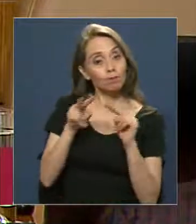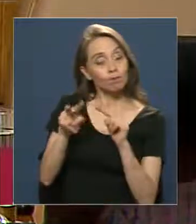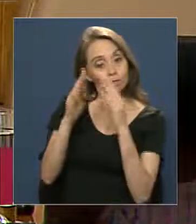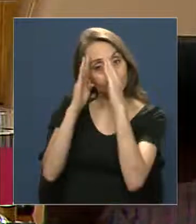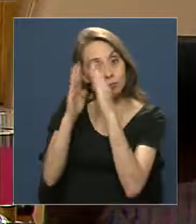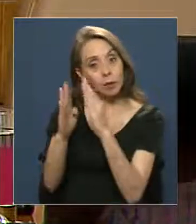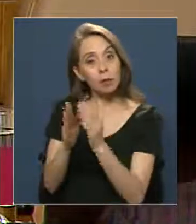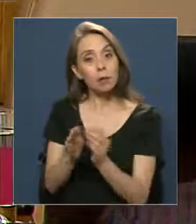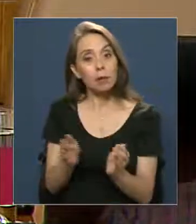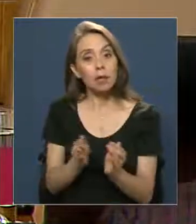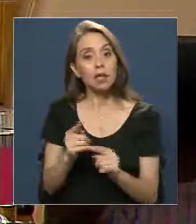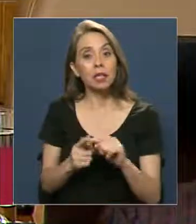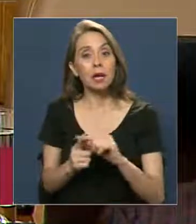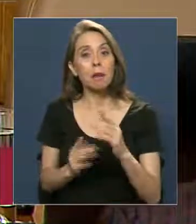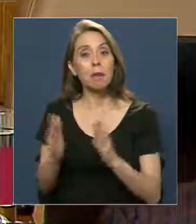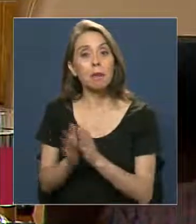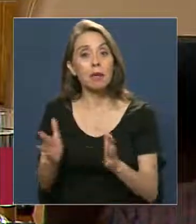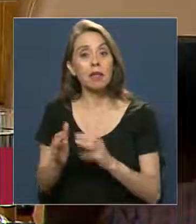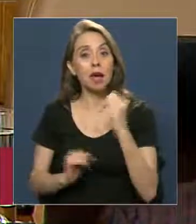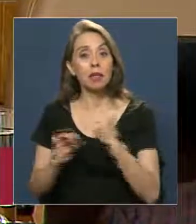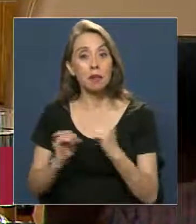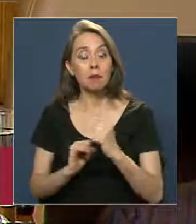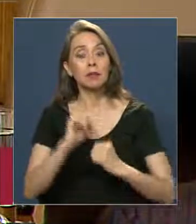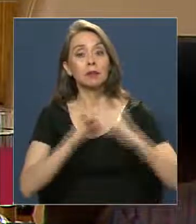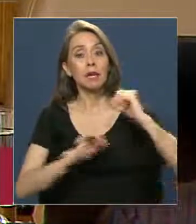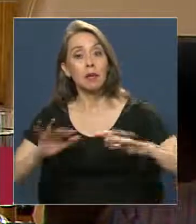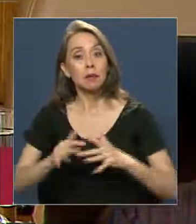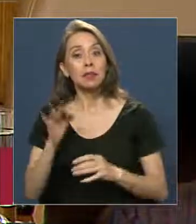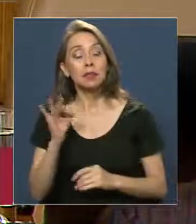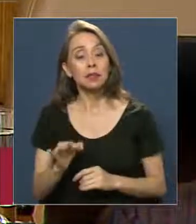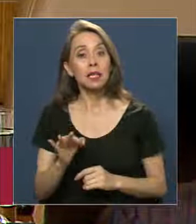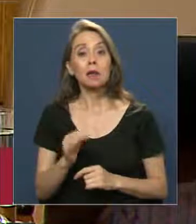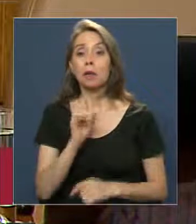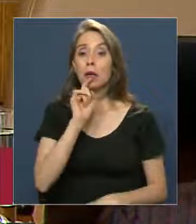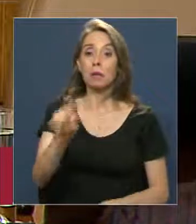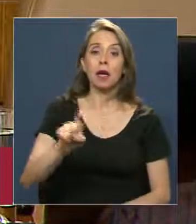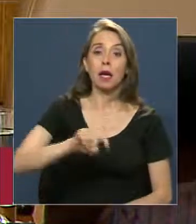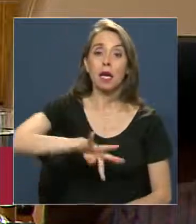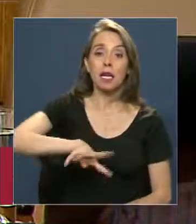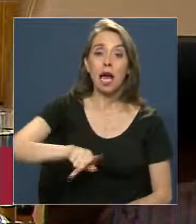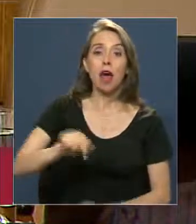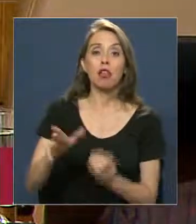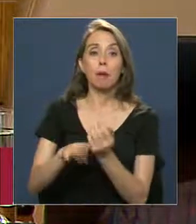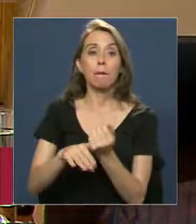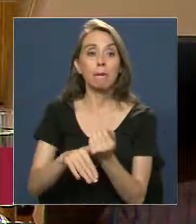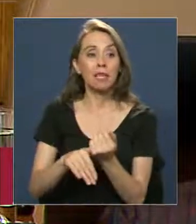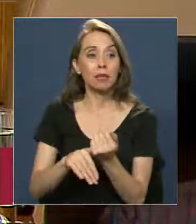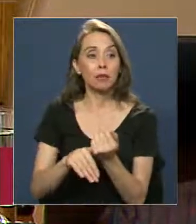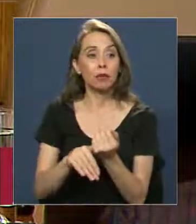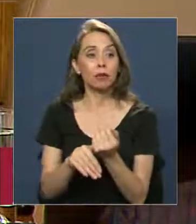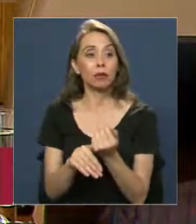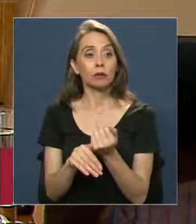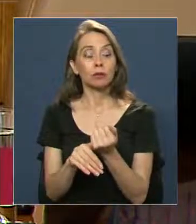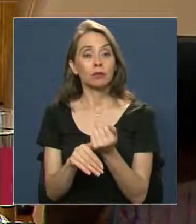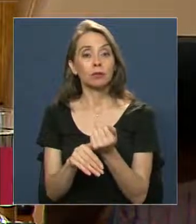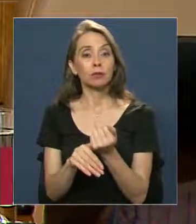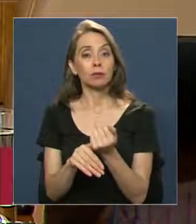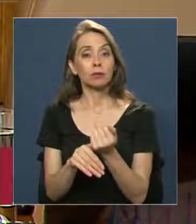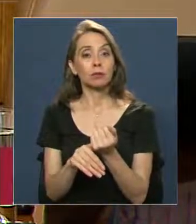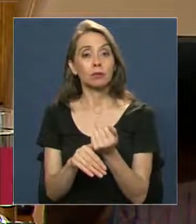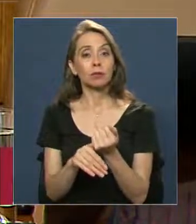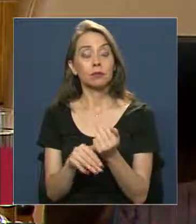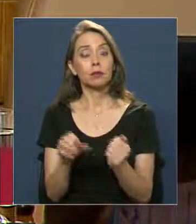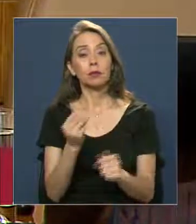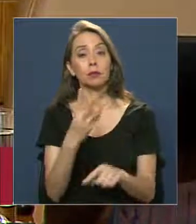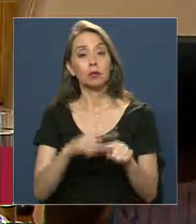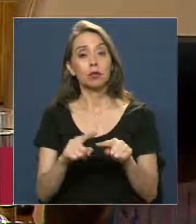empresas, ya sea aquellos emprendedores, y siempre los estamos juzgando como los ladrones, como los pillos, como esa mirada que muchas veces desde